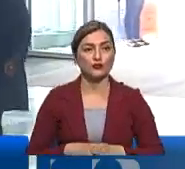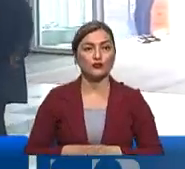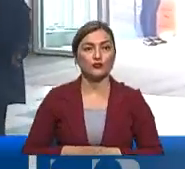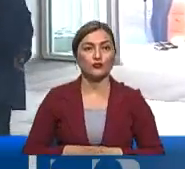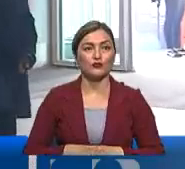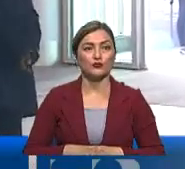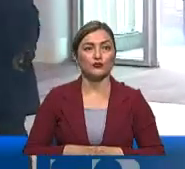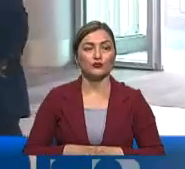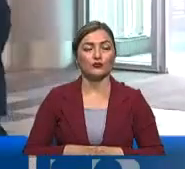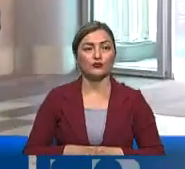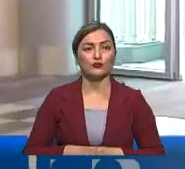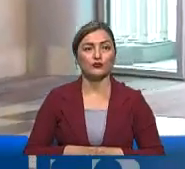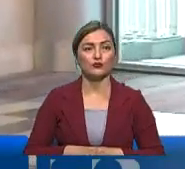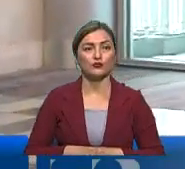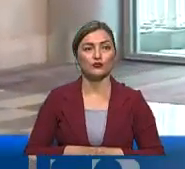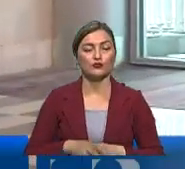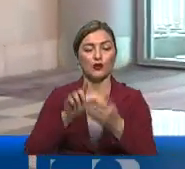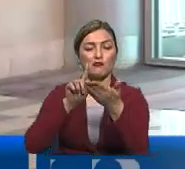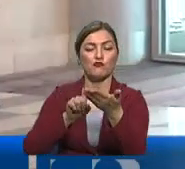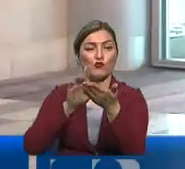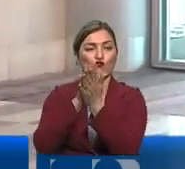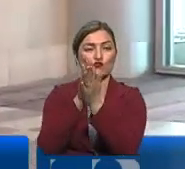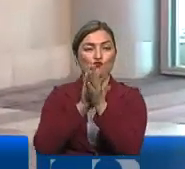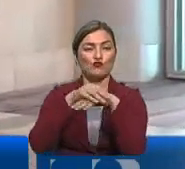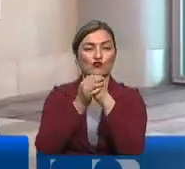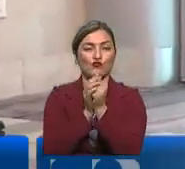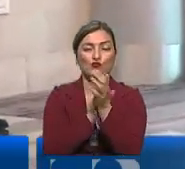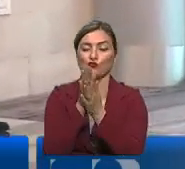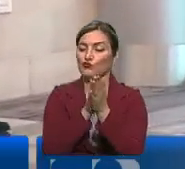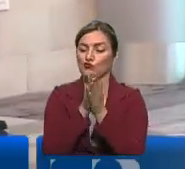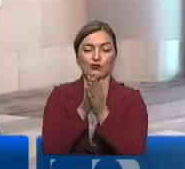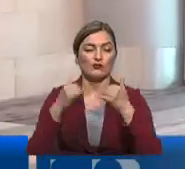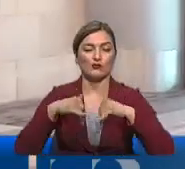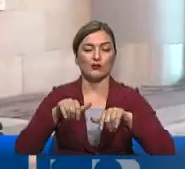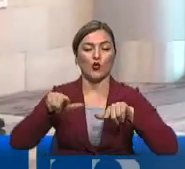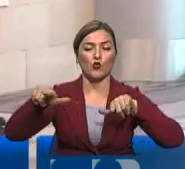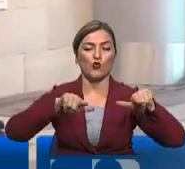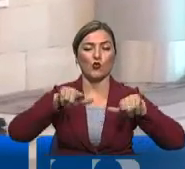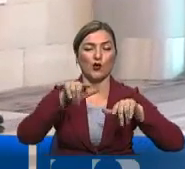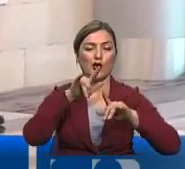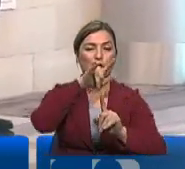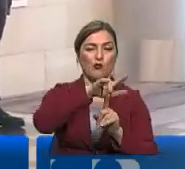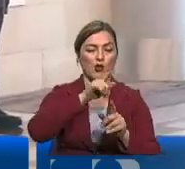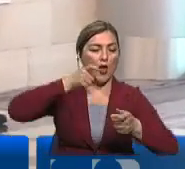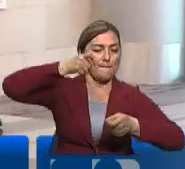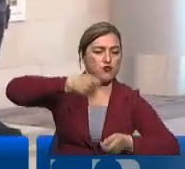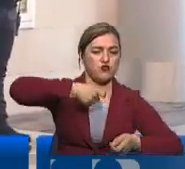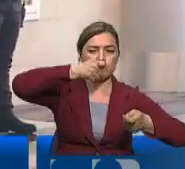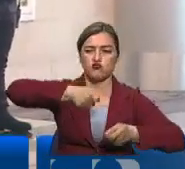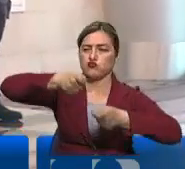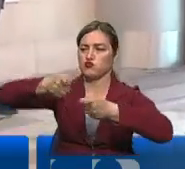supuesto, el tema de la desinfección de manos, de la higiene, la desinfección de las áreas del aeropuerto. Se hace una